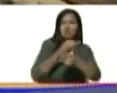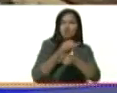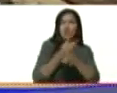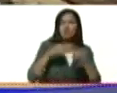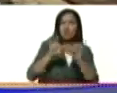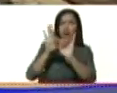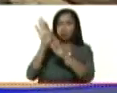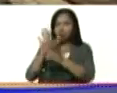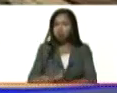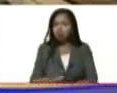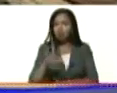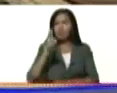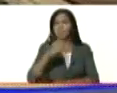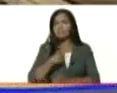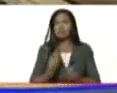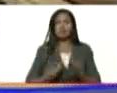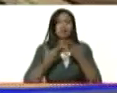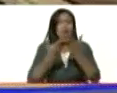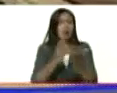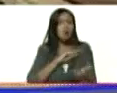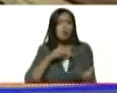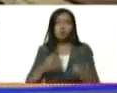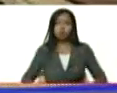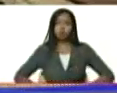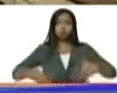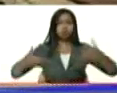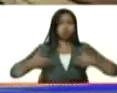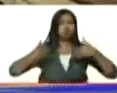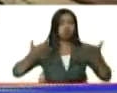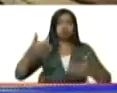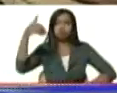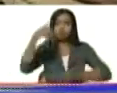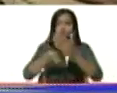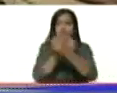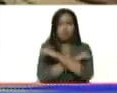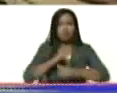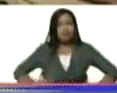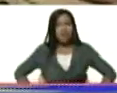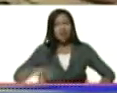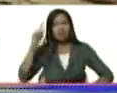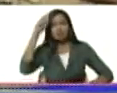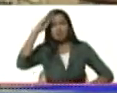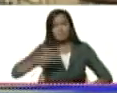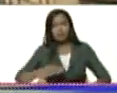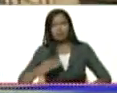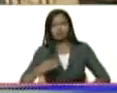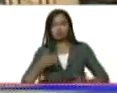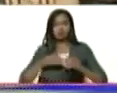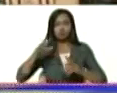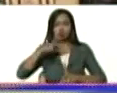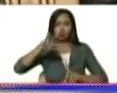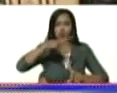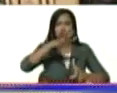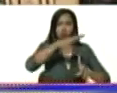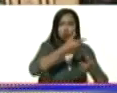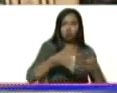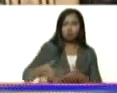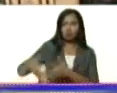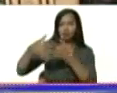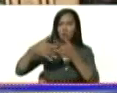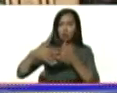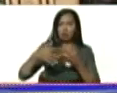facto, de entreguismo de nuestras riquezas, de intervenciones militares, de dominio del imperialismo